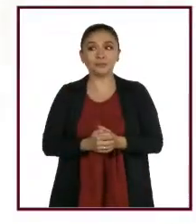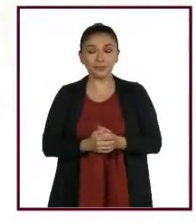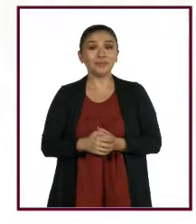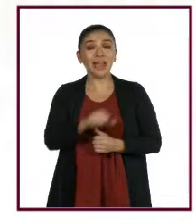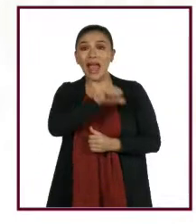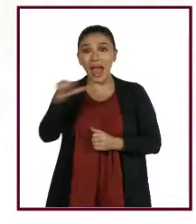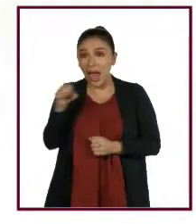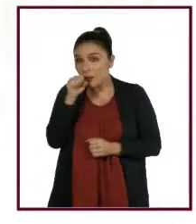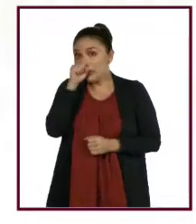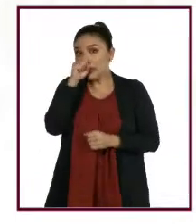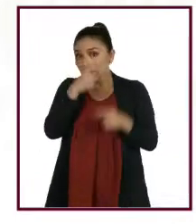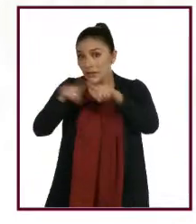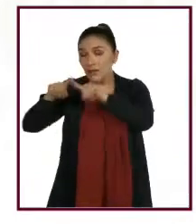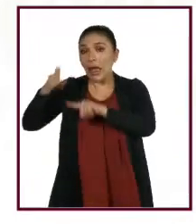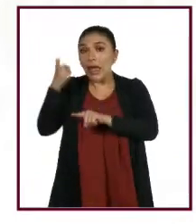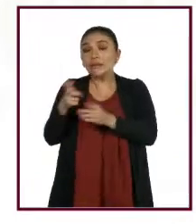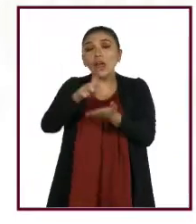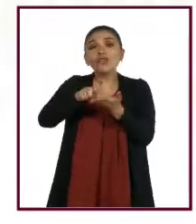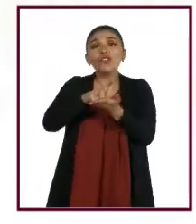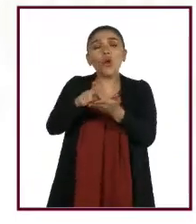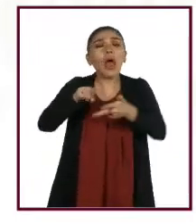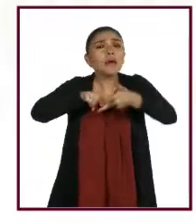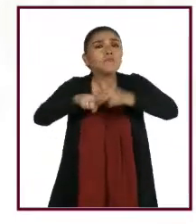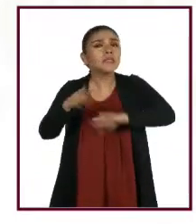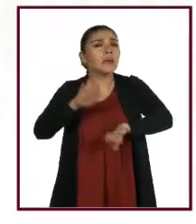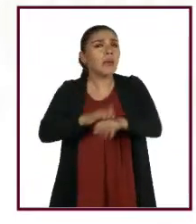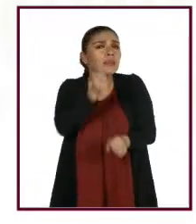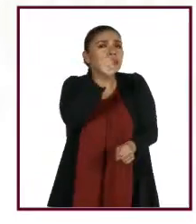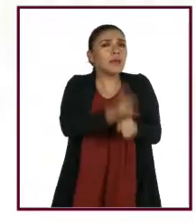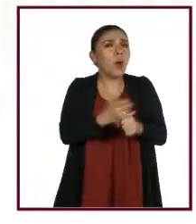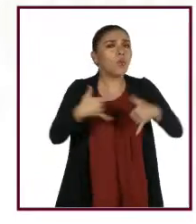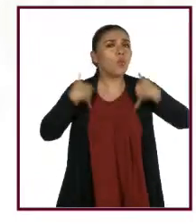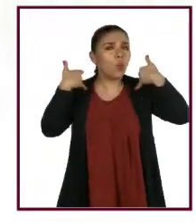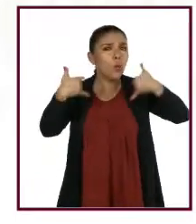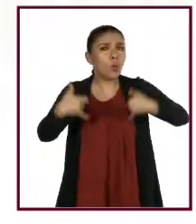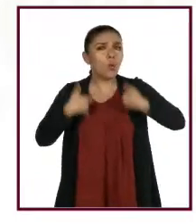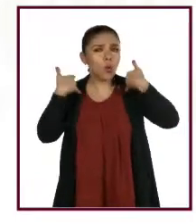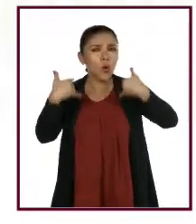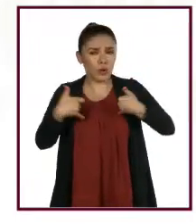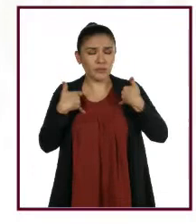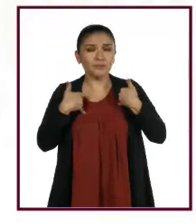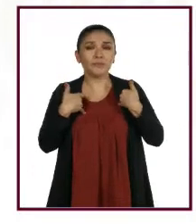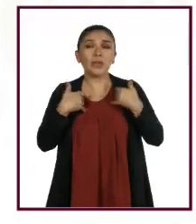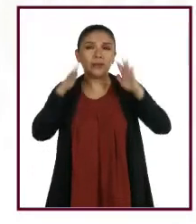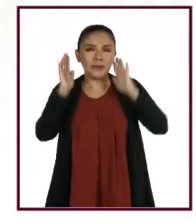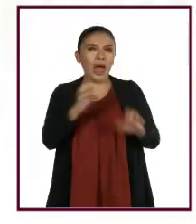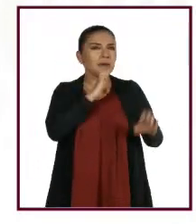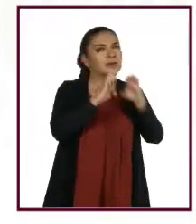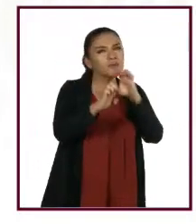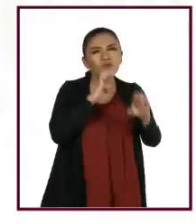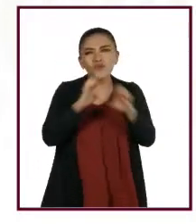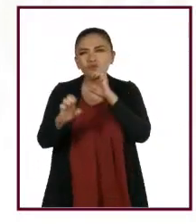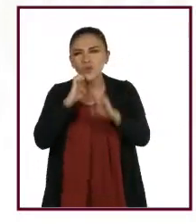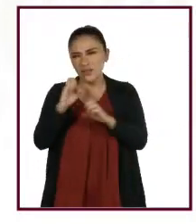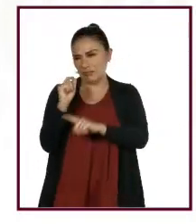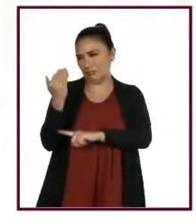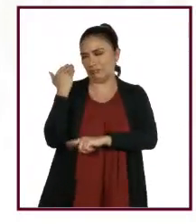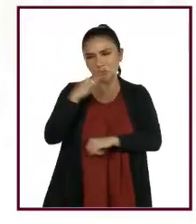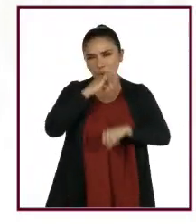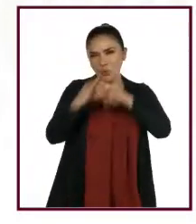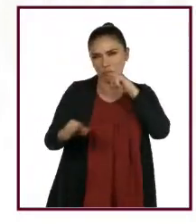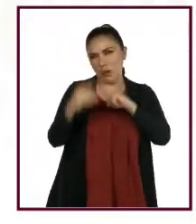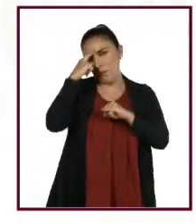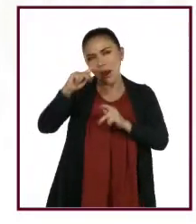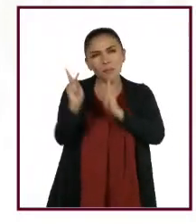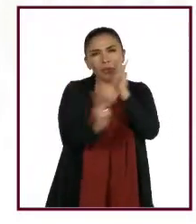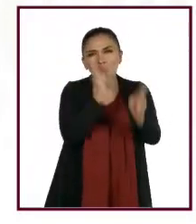los inhalables son una droga de inicio temprano. Es decir, según las encuestas nacionales, las últimas encuestas nacionales